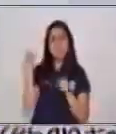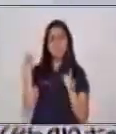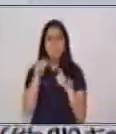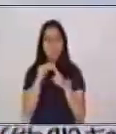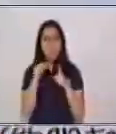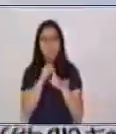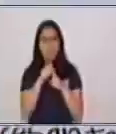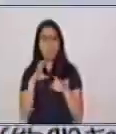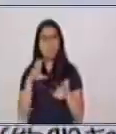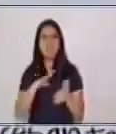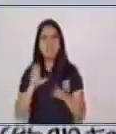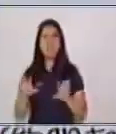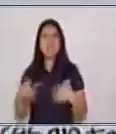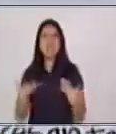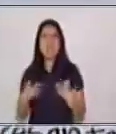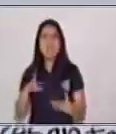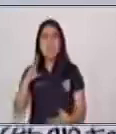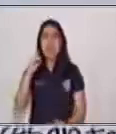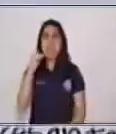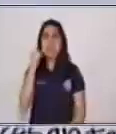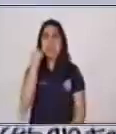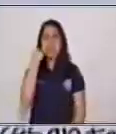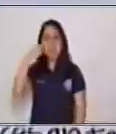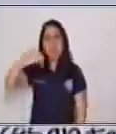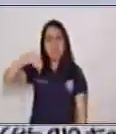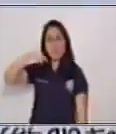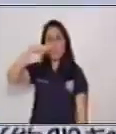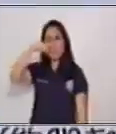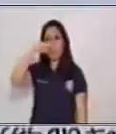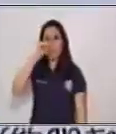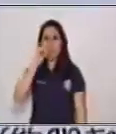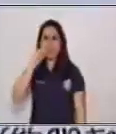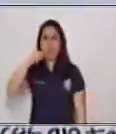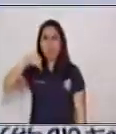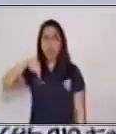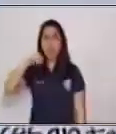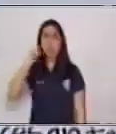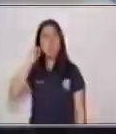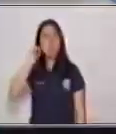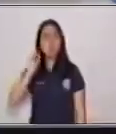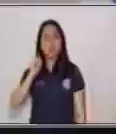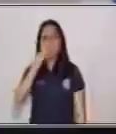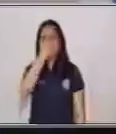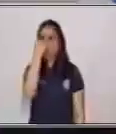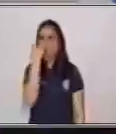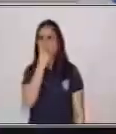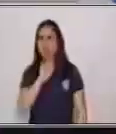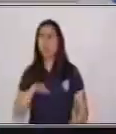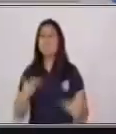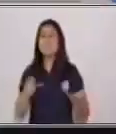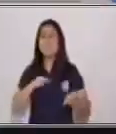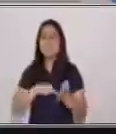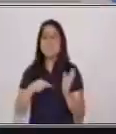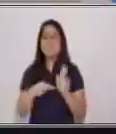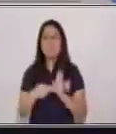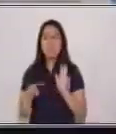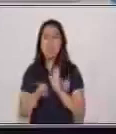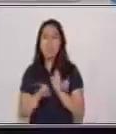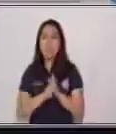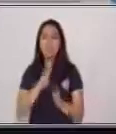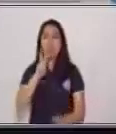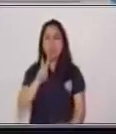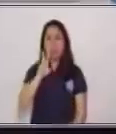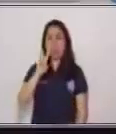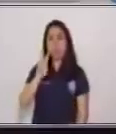es que, según el acento prosódico, varía según el contexto. En el verano